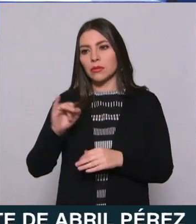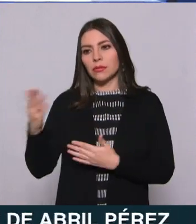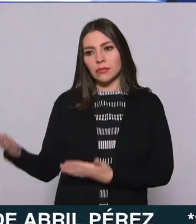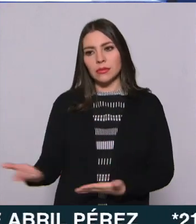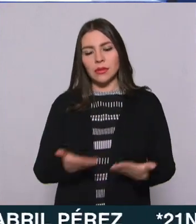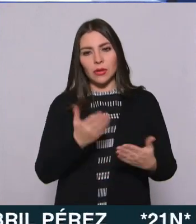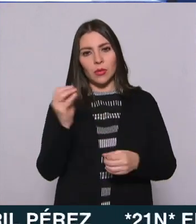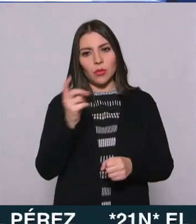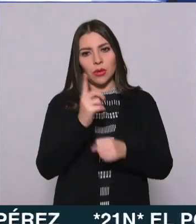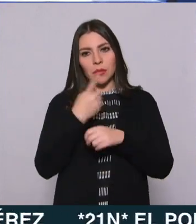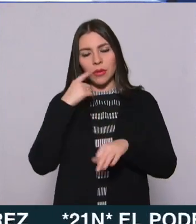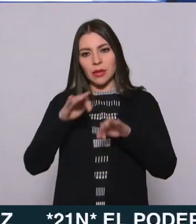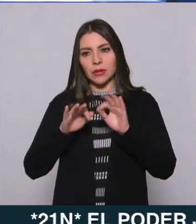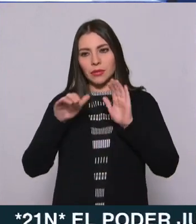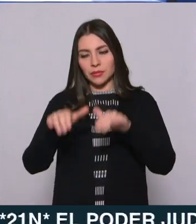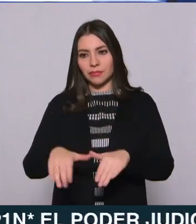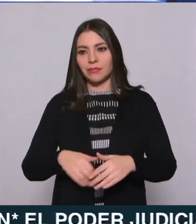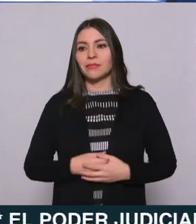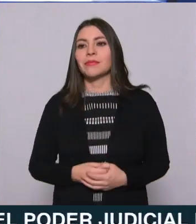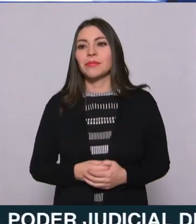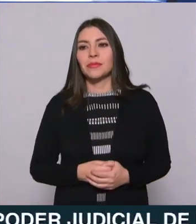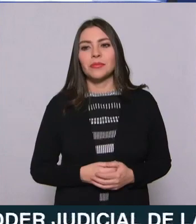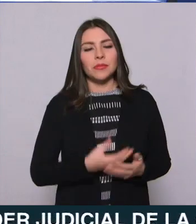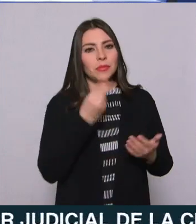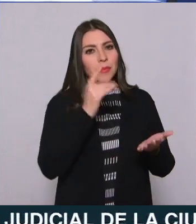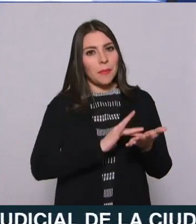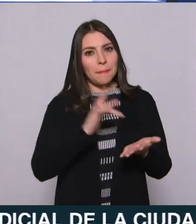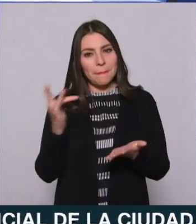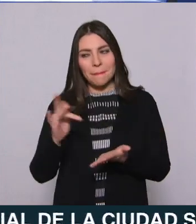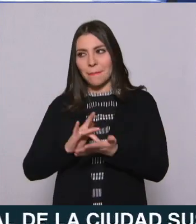las oportunidades. Muchísimas gracias, Raquel Alejandra. Eva, por